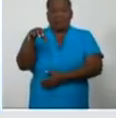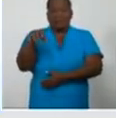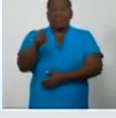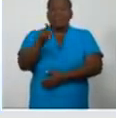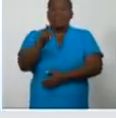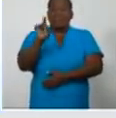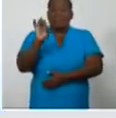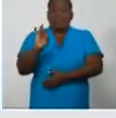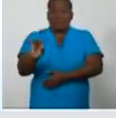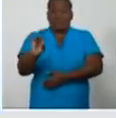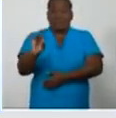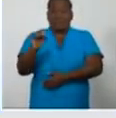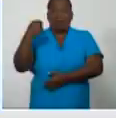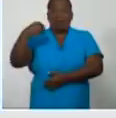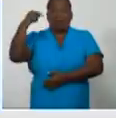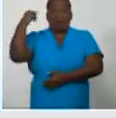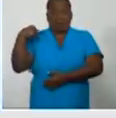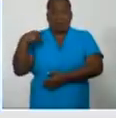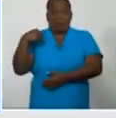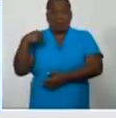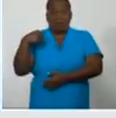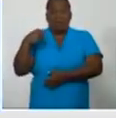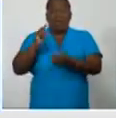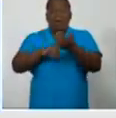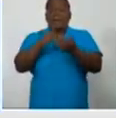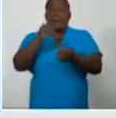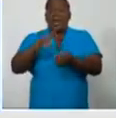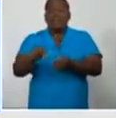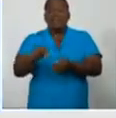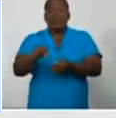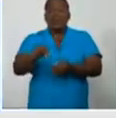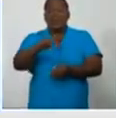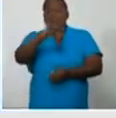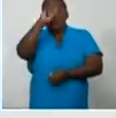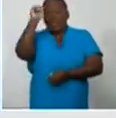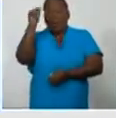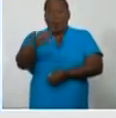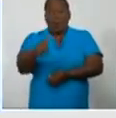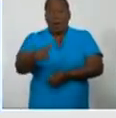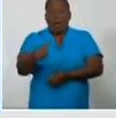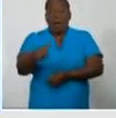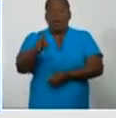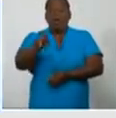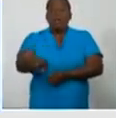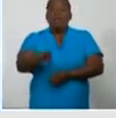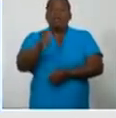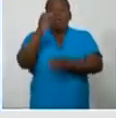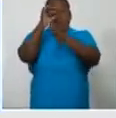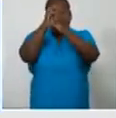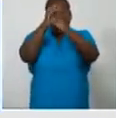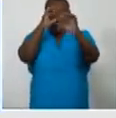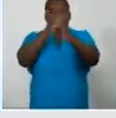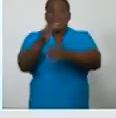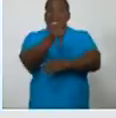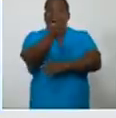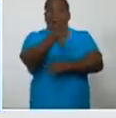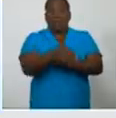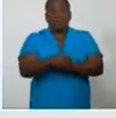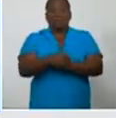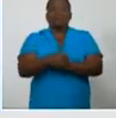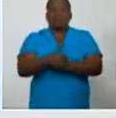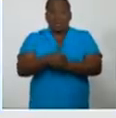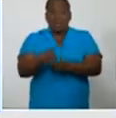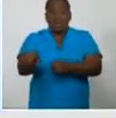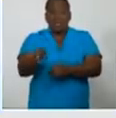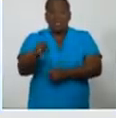ayer, Los Palacios, San Juan y Martínez y Viñales con 3 cada uno, y Minas de